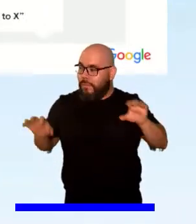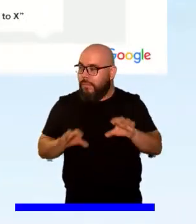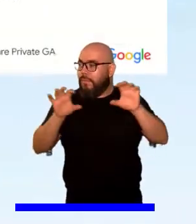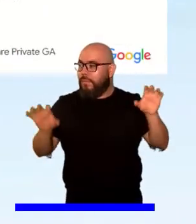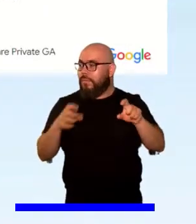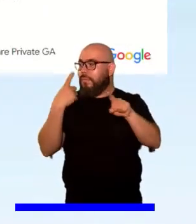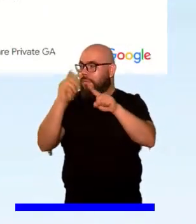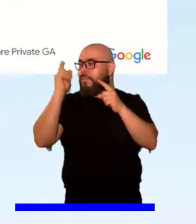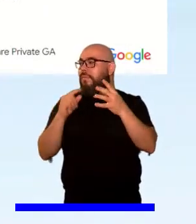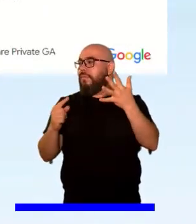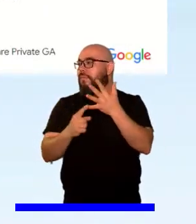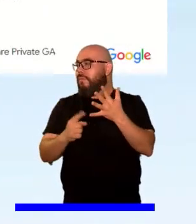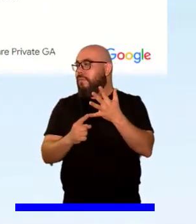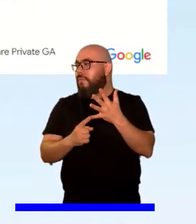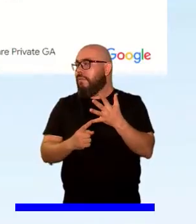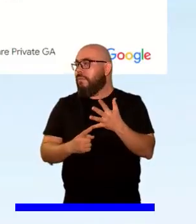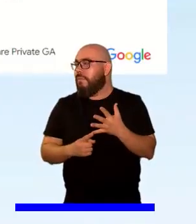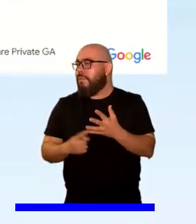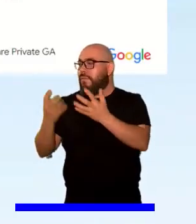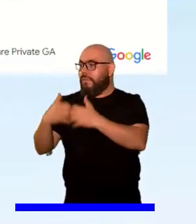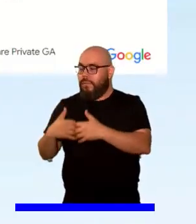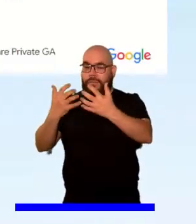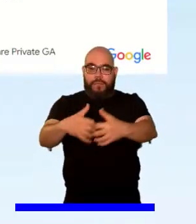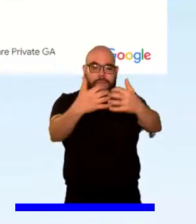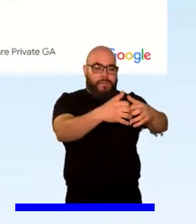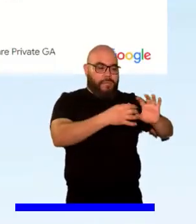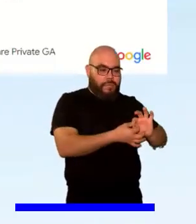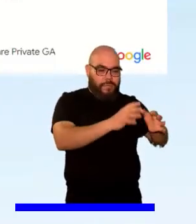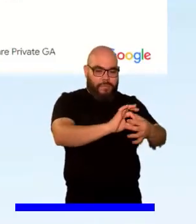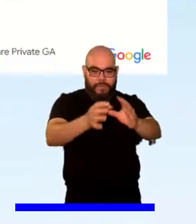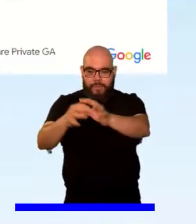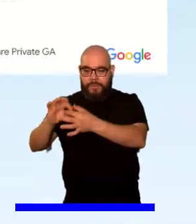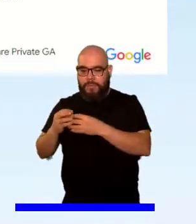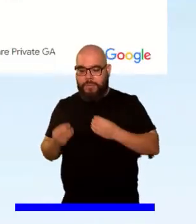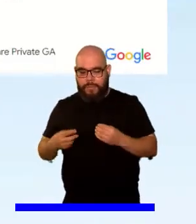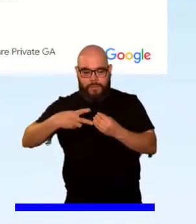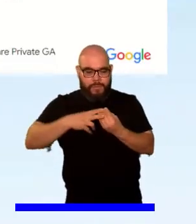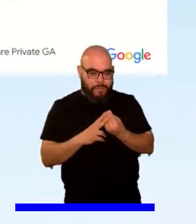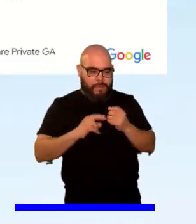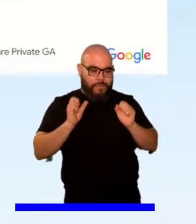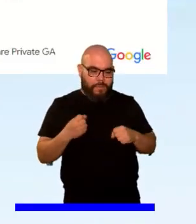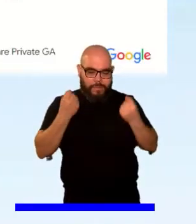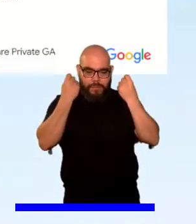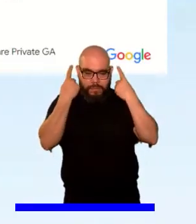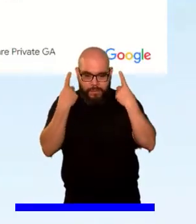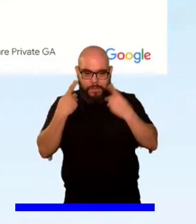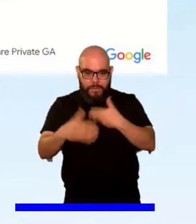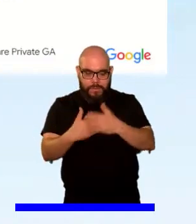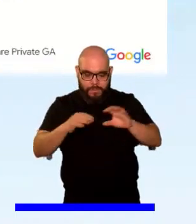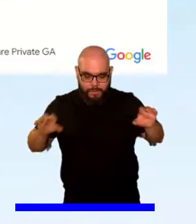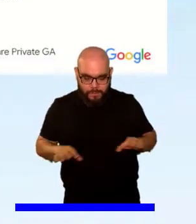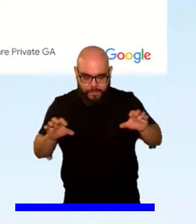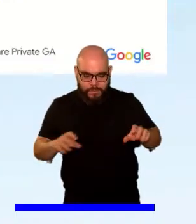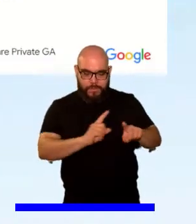acciones diferentes, y podemos conectarnos a diferentes puntos para que estas herramientas puedan entender y actuar sobre